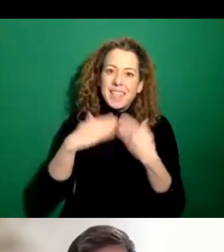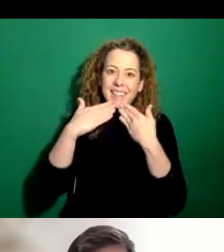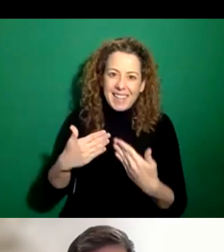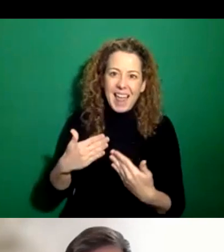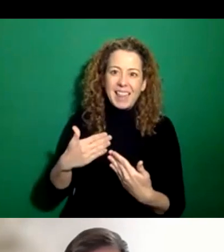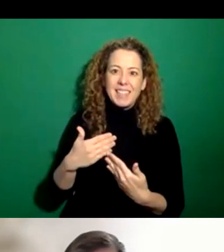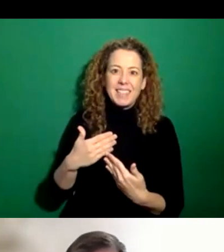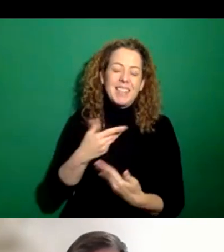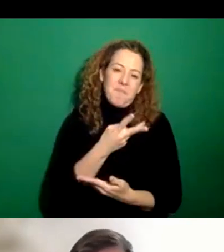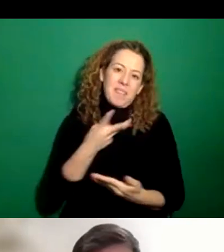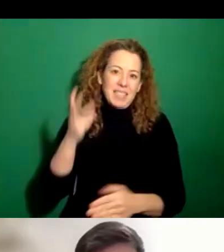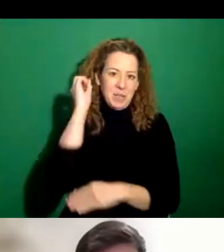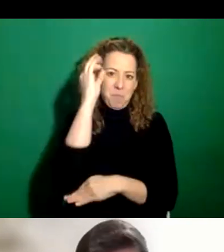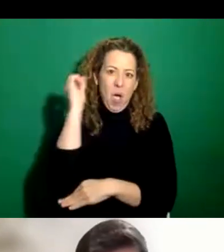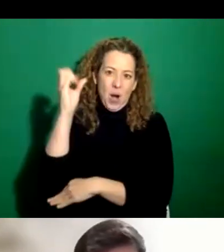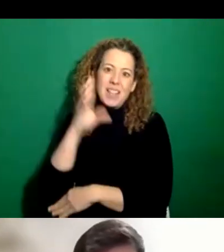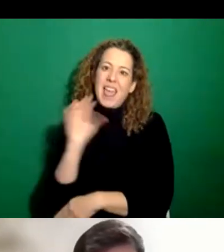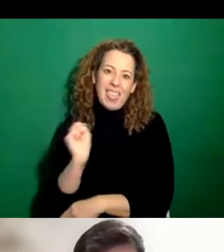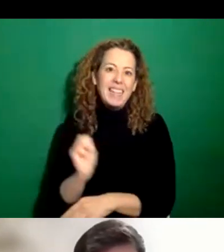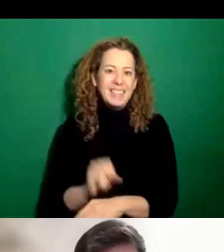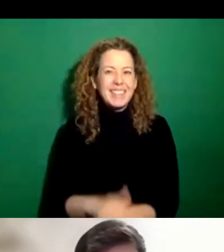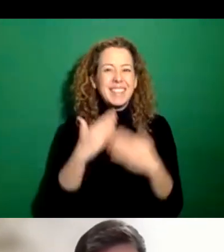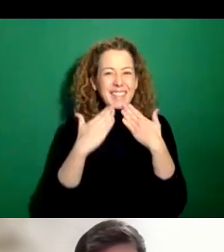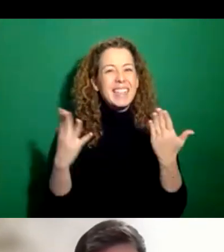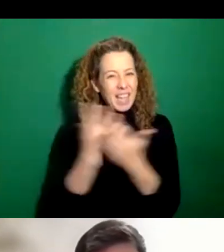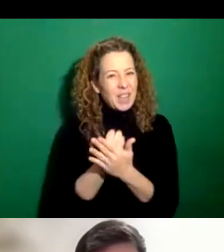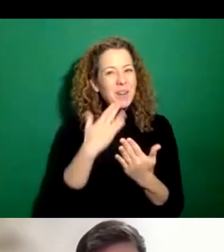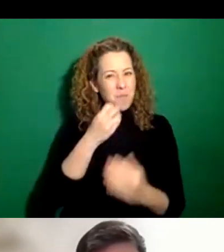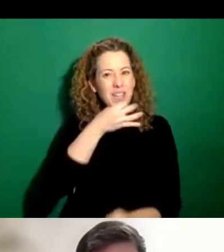muchísimas gracias a los 3 ponentes que han sido excelentes. Muchas gracias a todos. Buenas tardes. Muchas gracias.